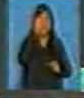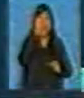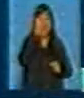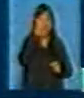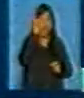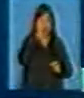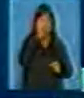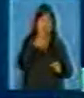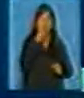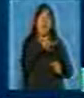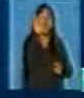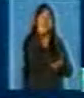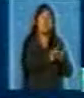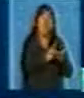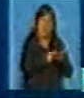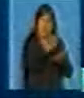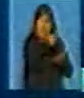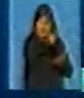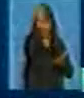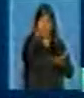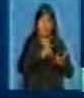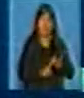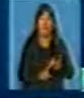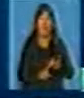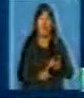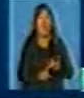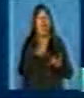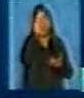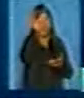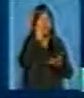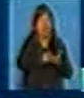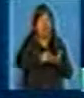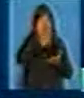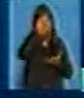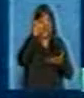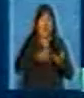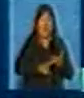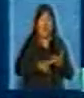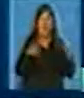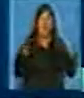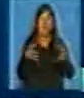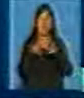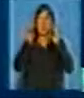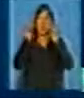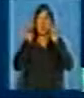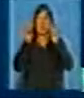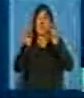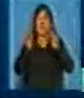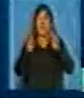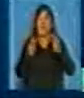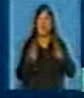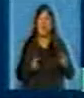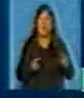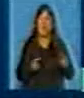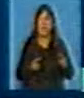51,6% para senadores y diputados nacionales. El Frente Justicialista 19,6%, solo ganando en Santa Catalina